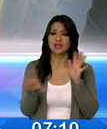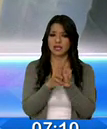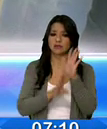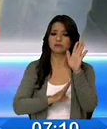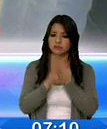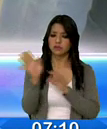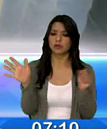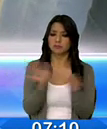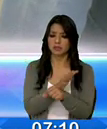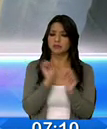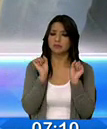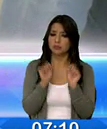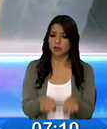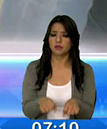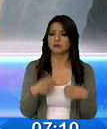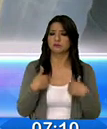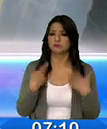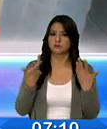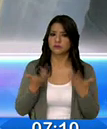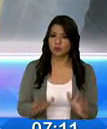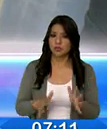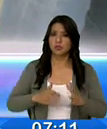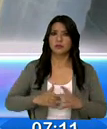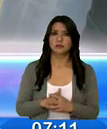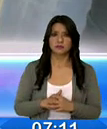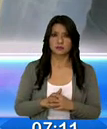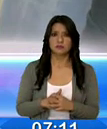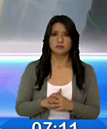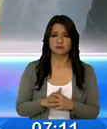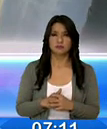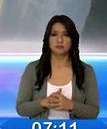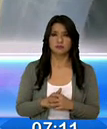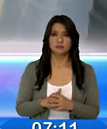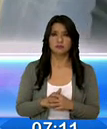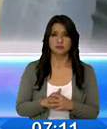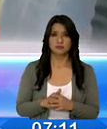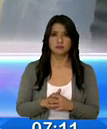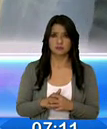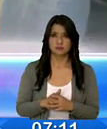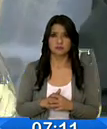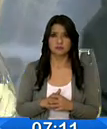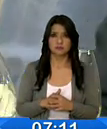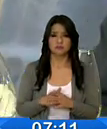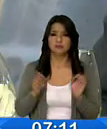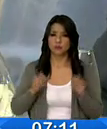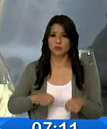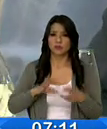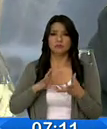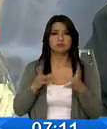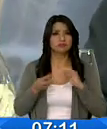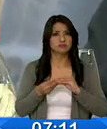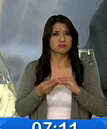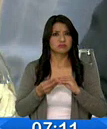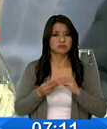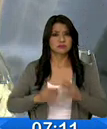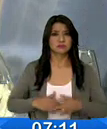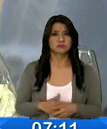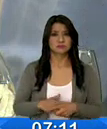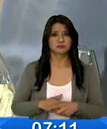porque después de casi 7 años, el Código Orgánico de Salud no ha sido adoptado.